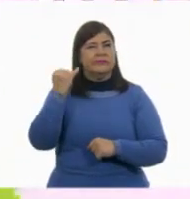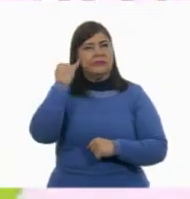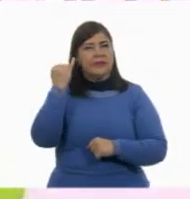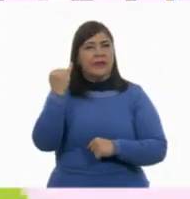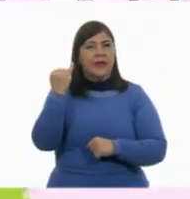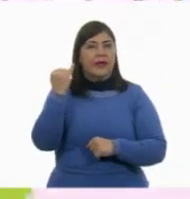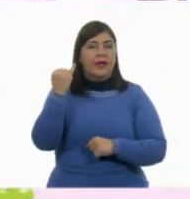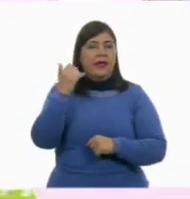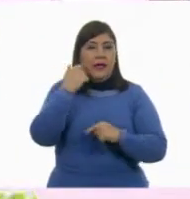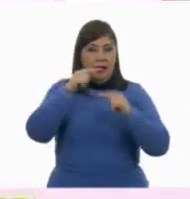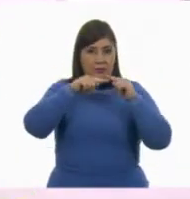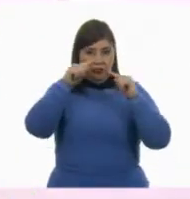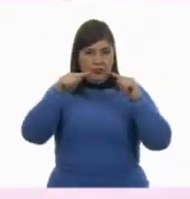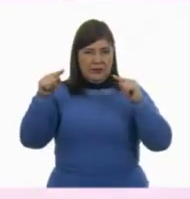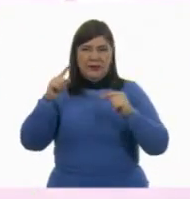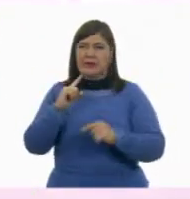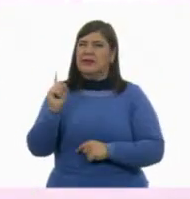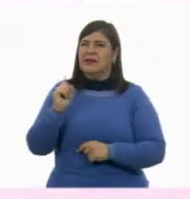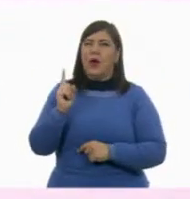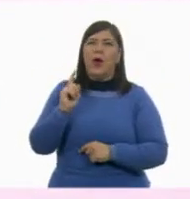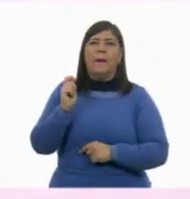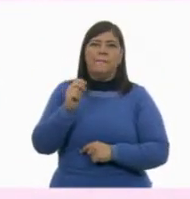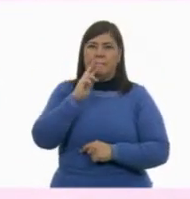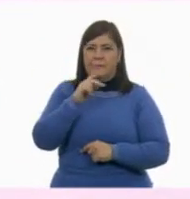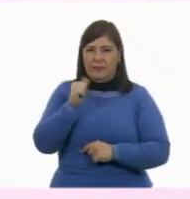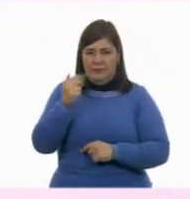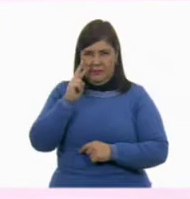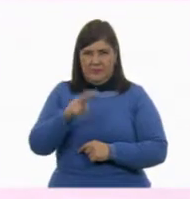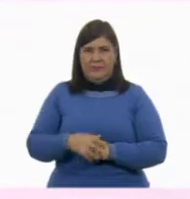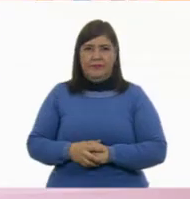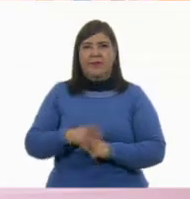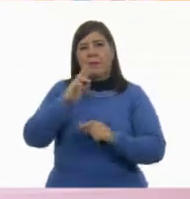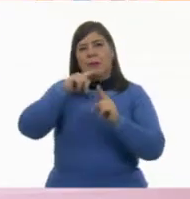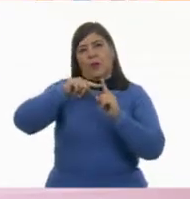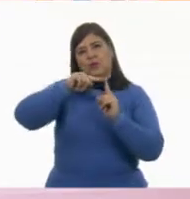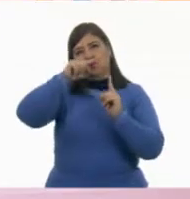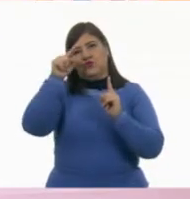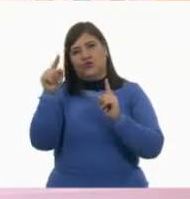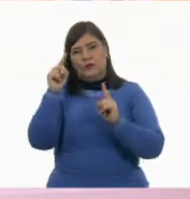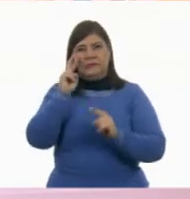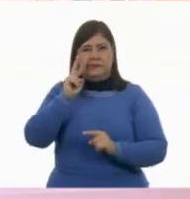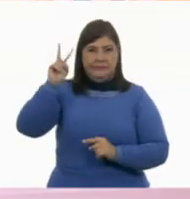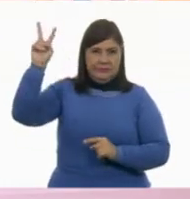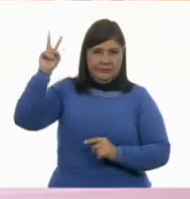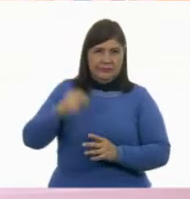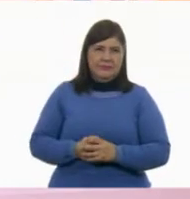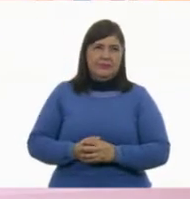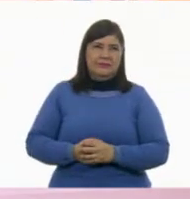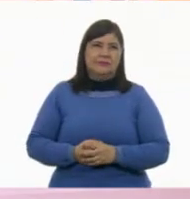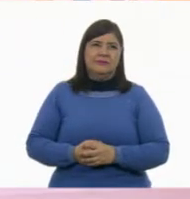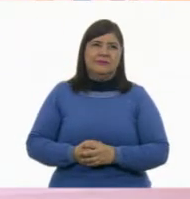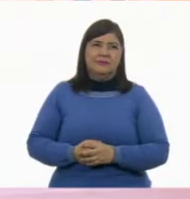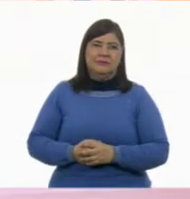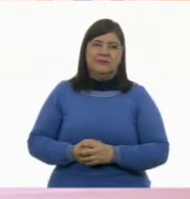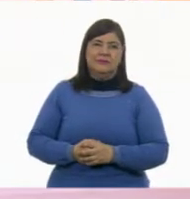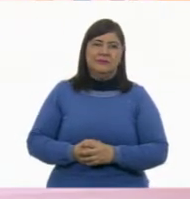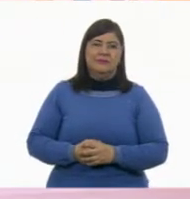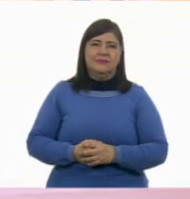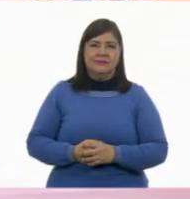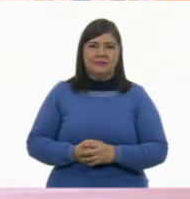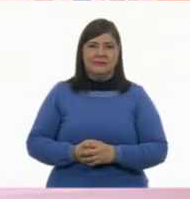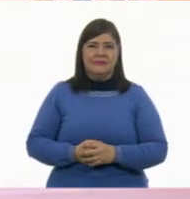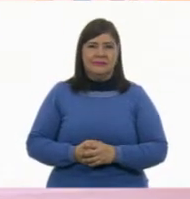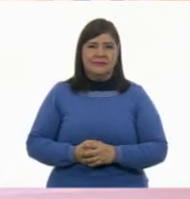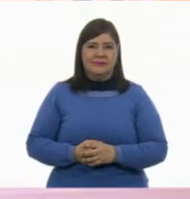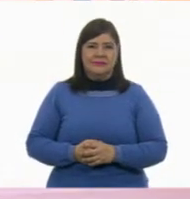ondita? ¿Te gusta la ondita? No, a ver, esa. ¿Esta? Ok. Un medio círculo. Medio círculo.